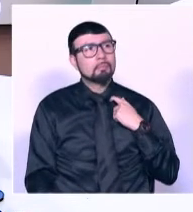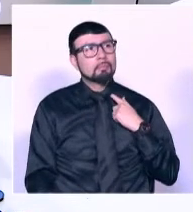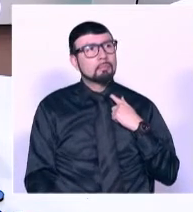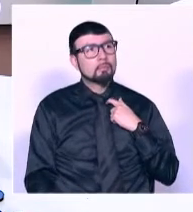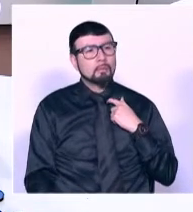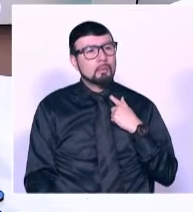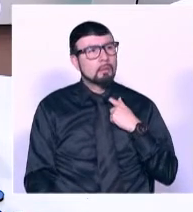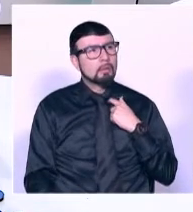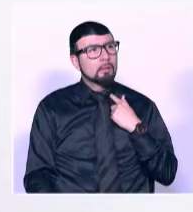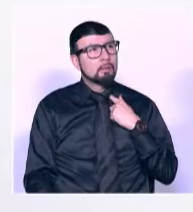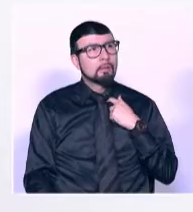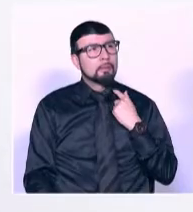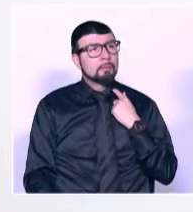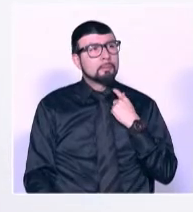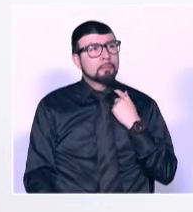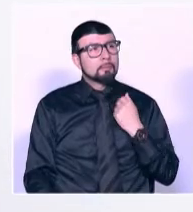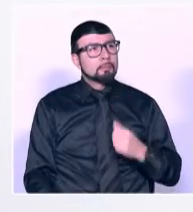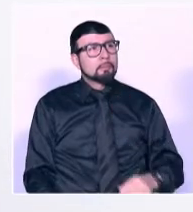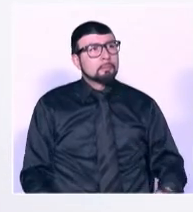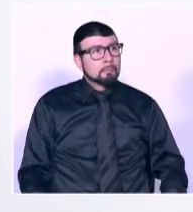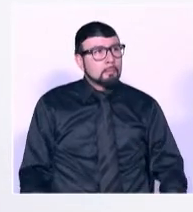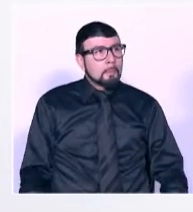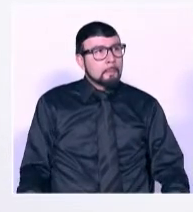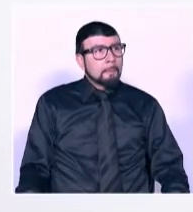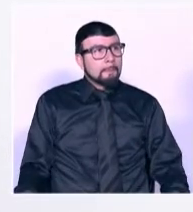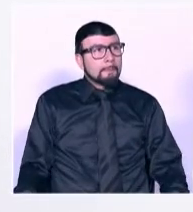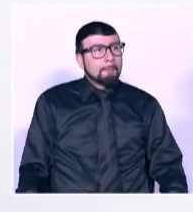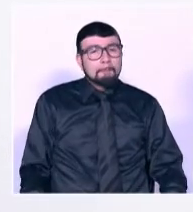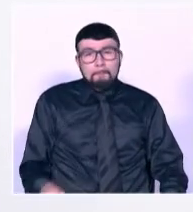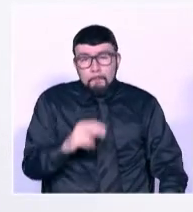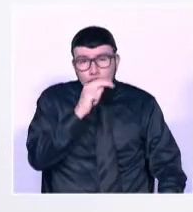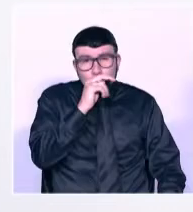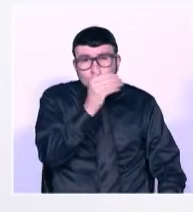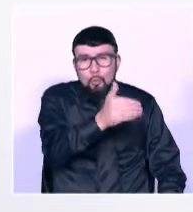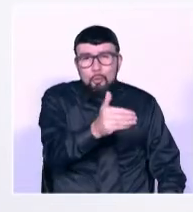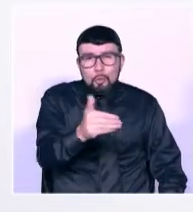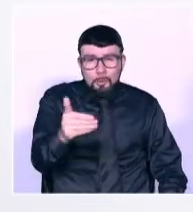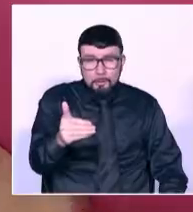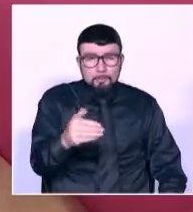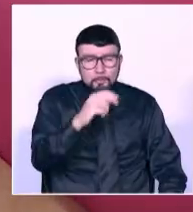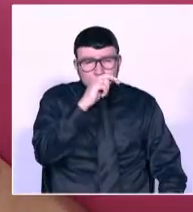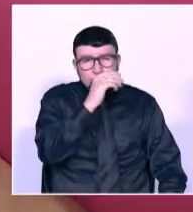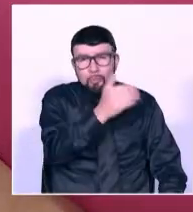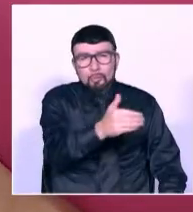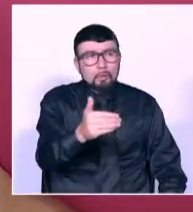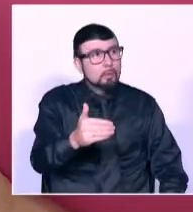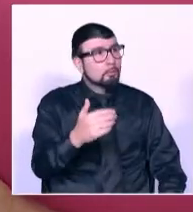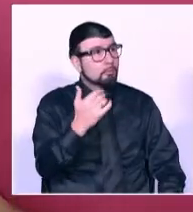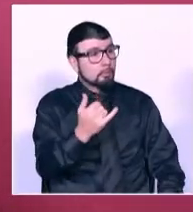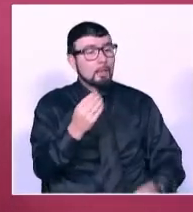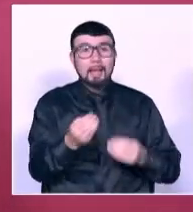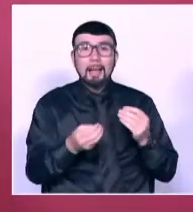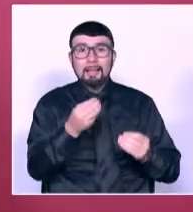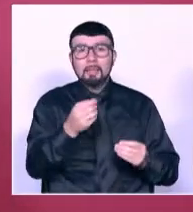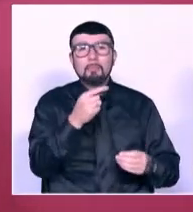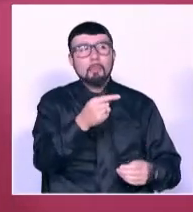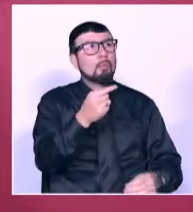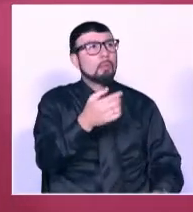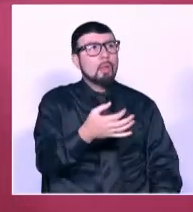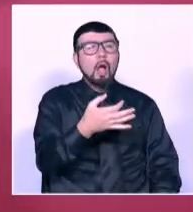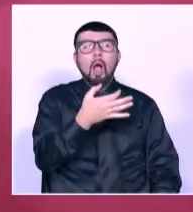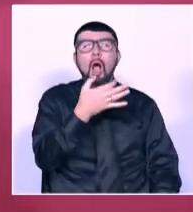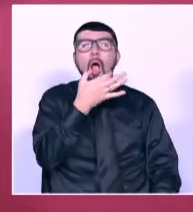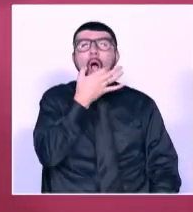estoy acá? Sí, los niños pequeños nosotros les realizamos unos aparaticos de ortopedia.